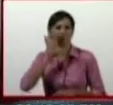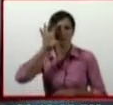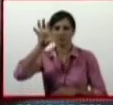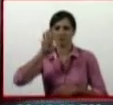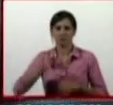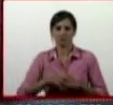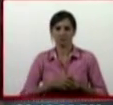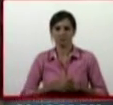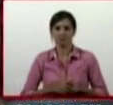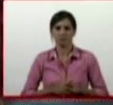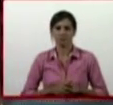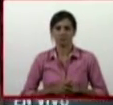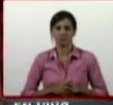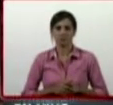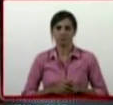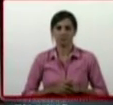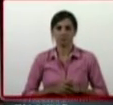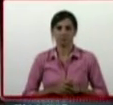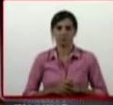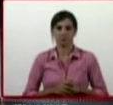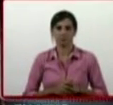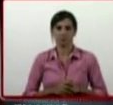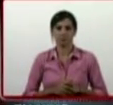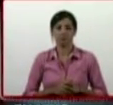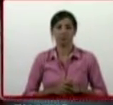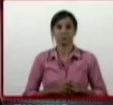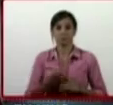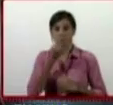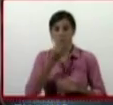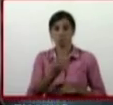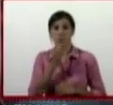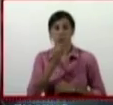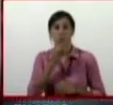Fascismo puro. Esos documentales son muy buenos.